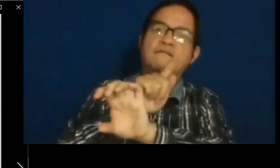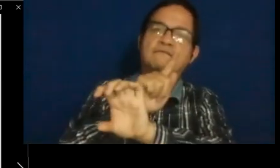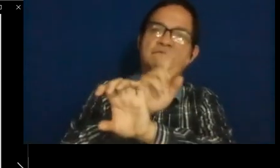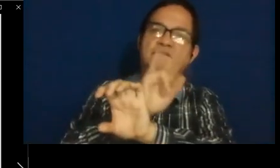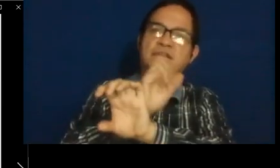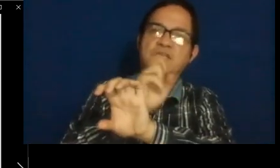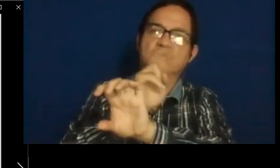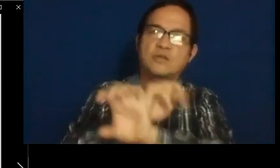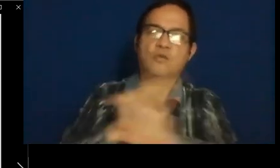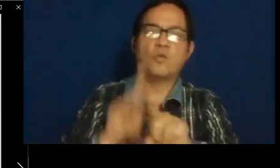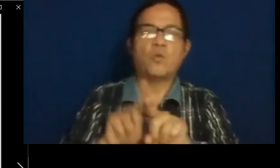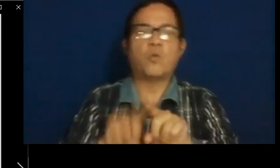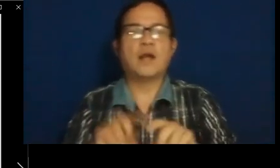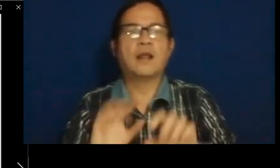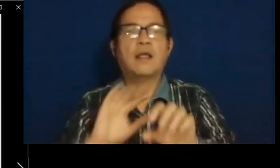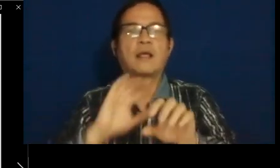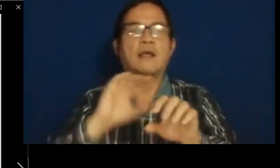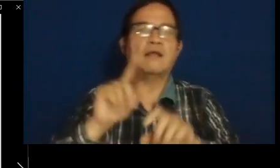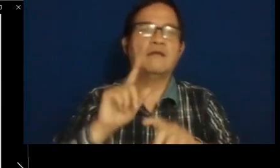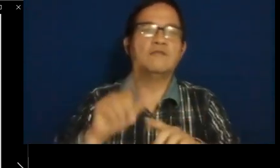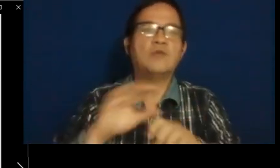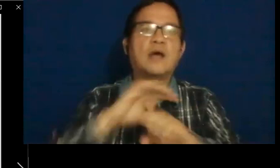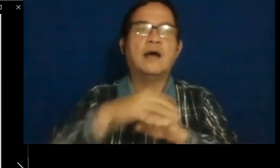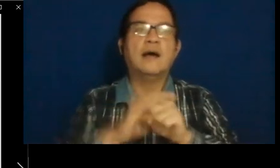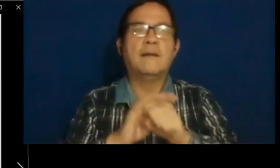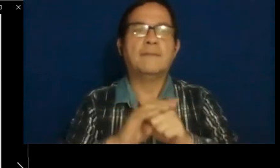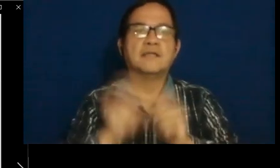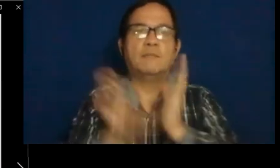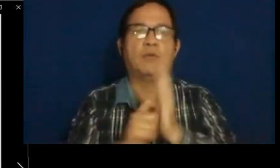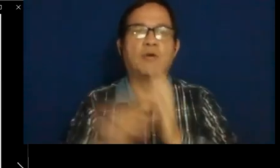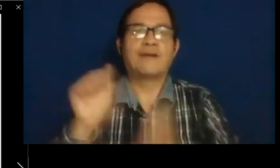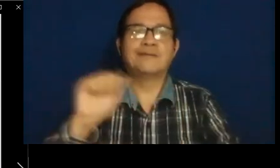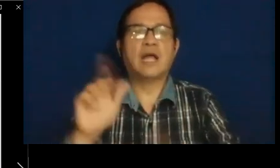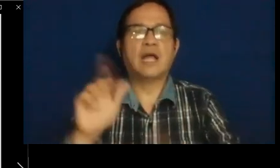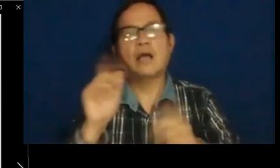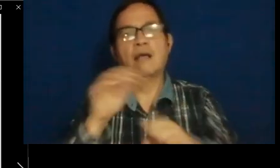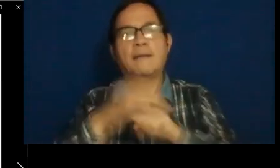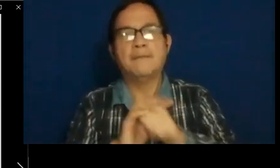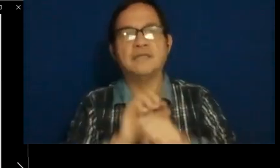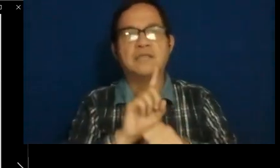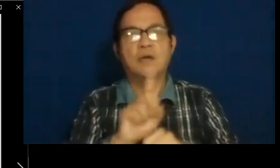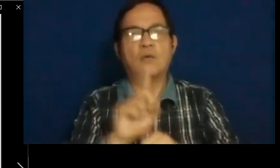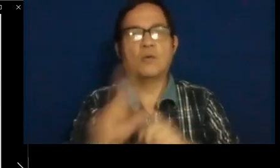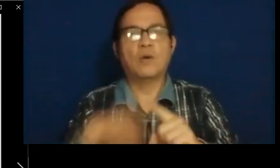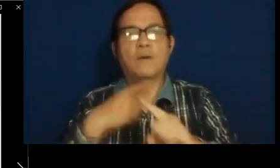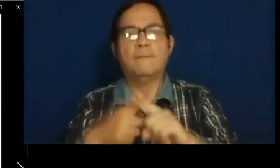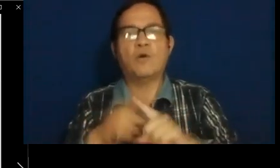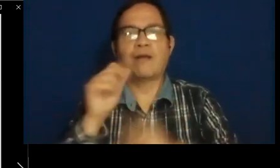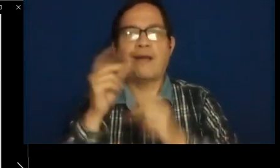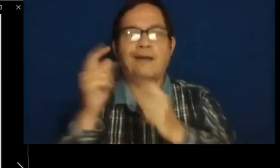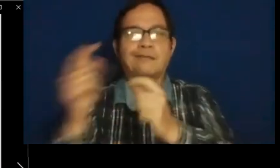una masa por una aceleración, pero resulta que la masa que estamos analizando es la masa 1, entonces sería masa 1 por la